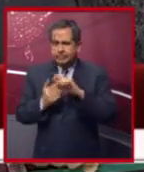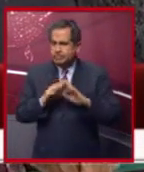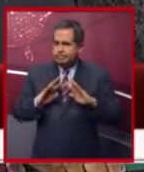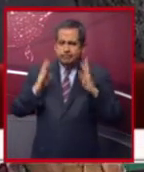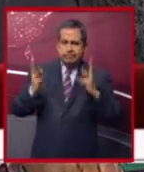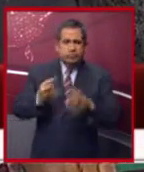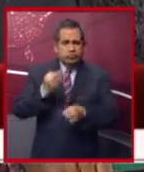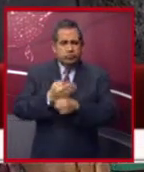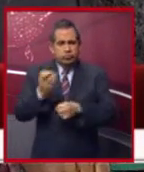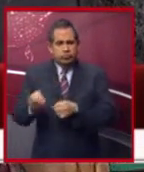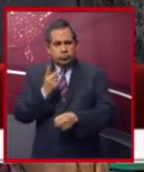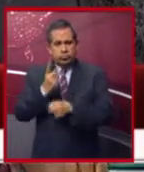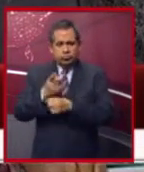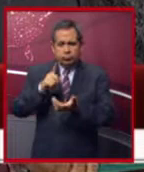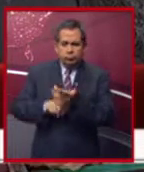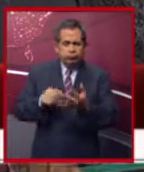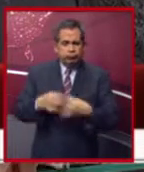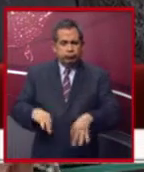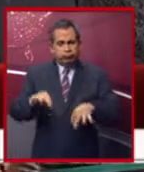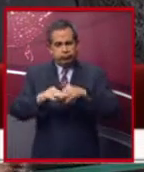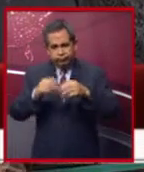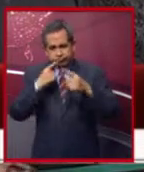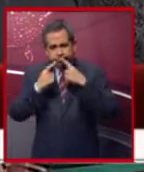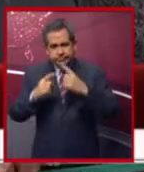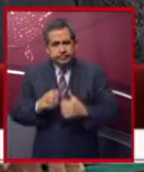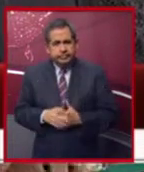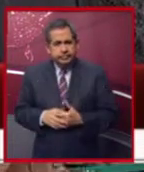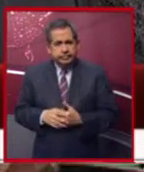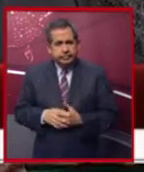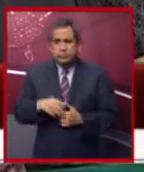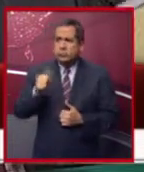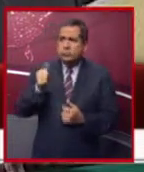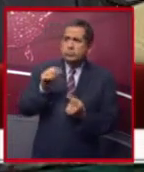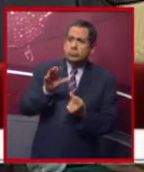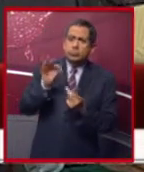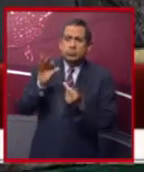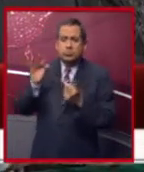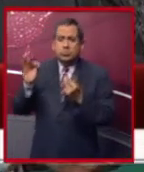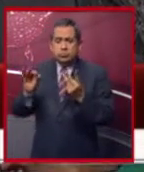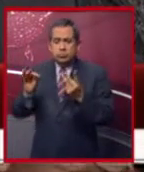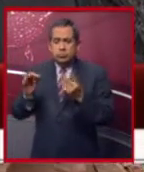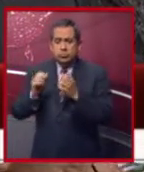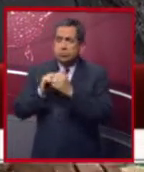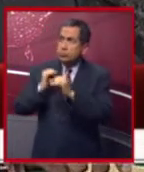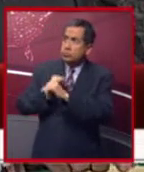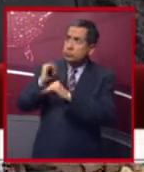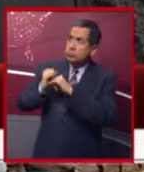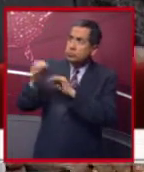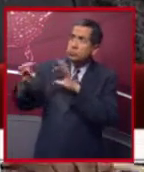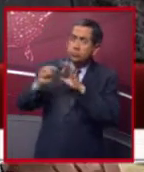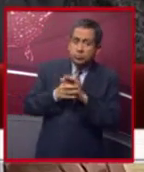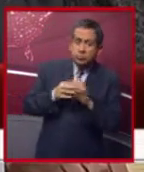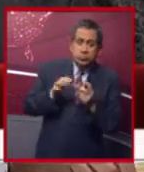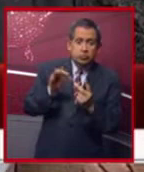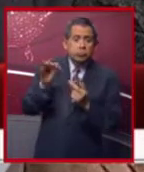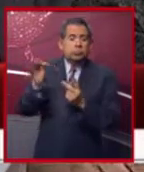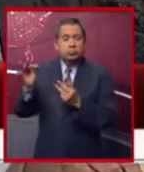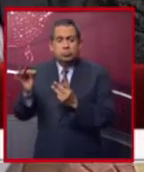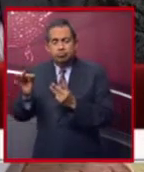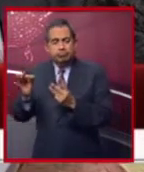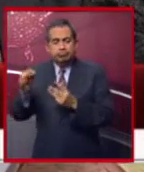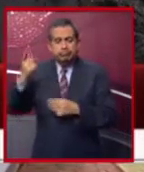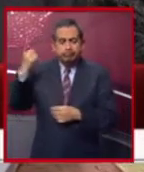una oportunidad muy relevante. No es una alternativa articular los tratados internacionales en la legislación nacional, es de